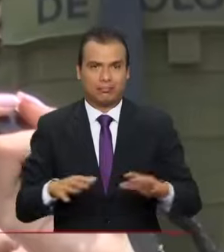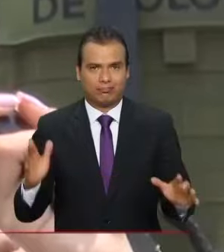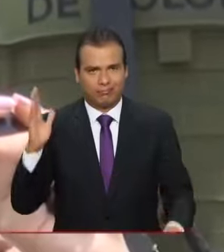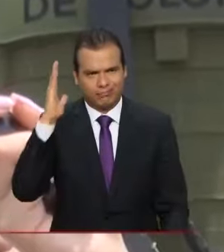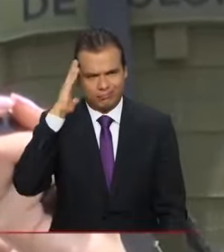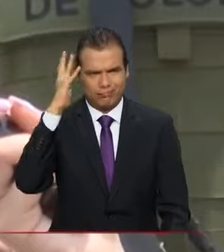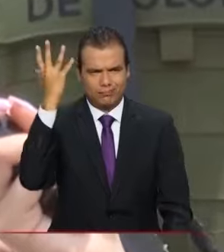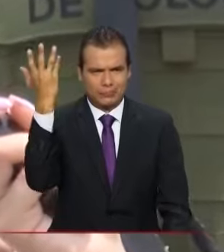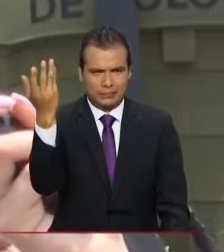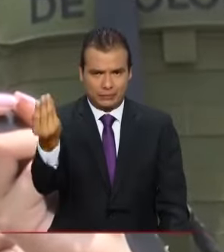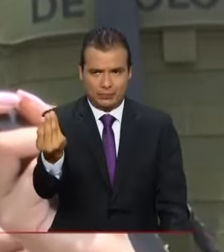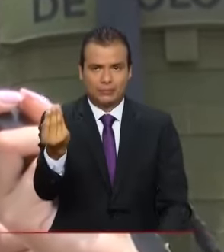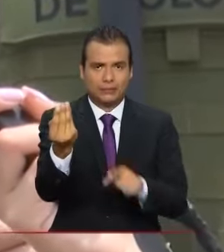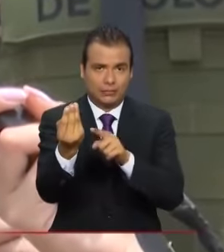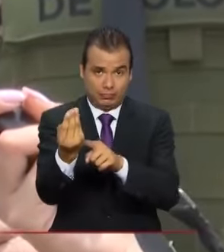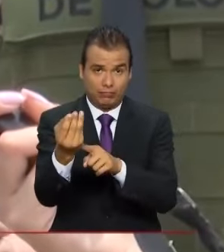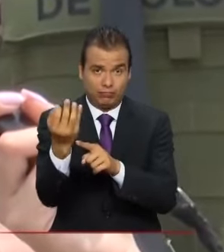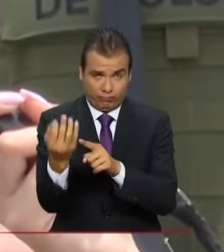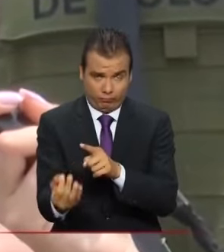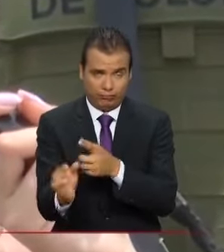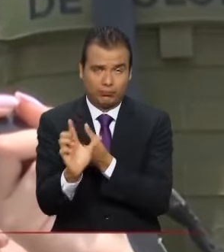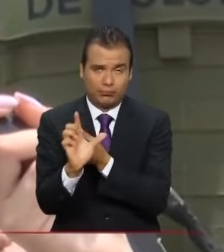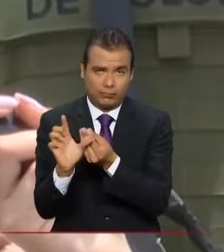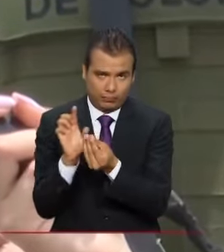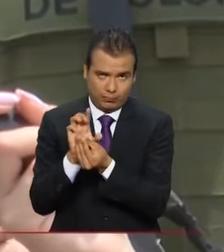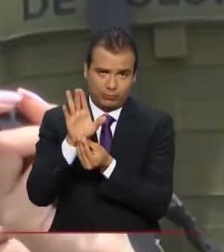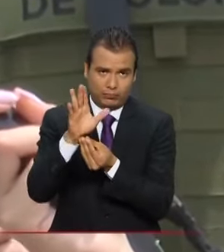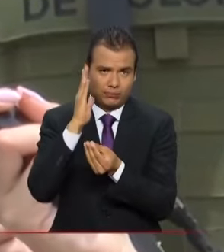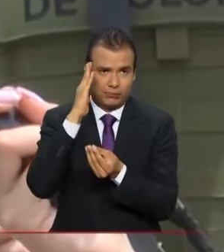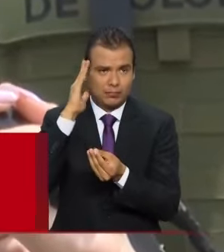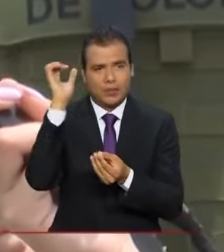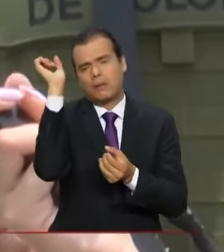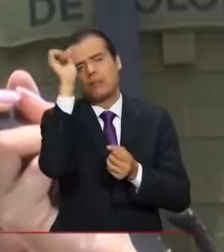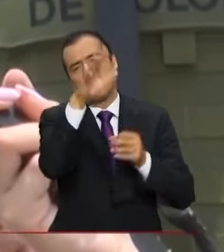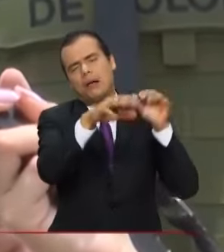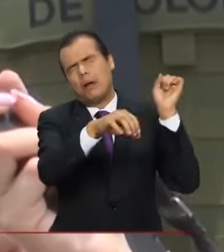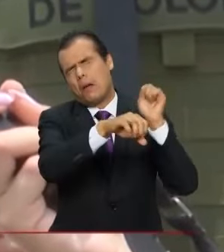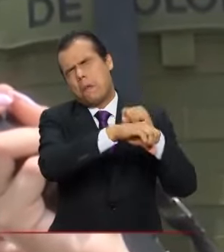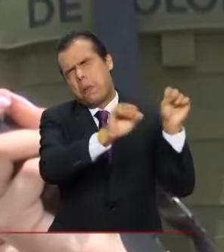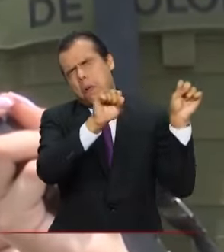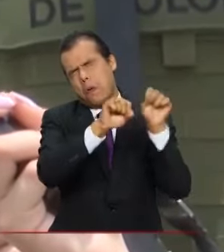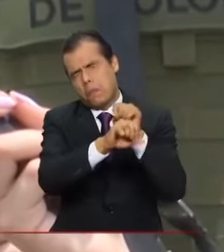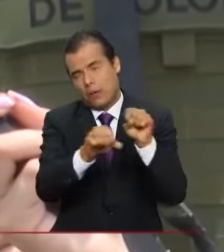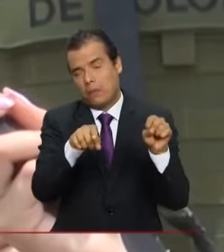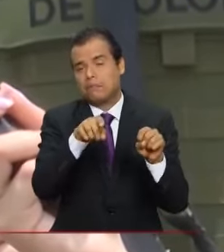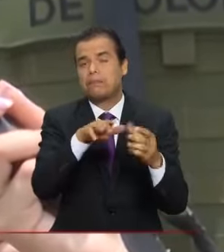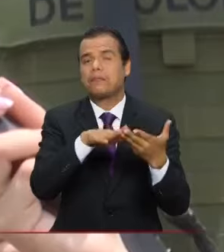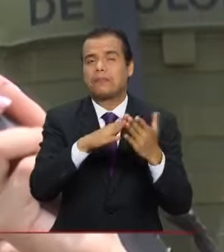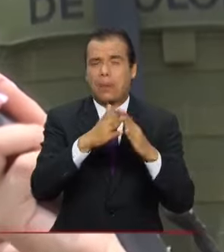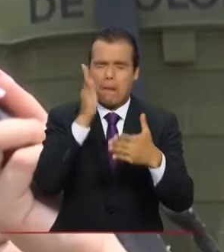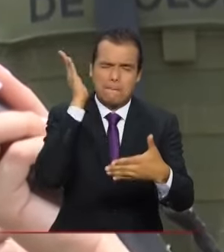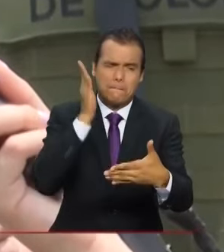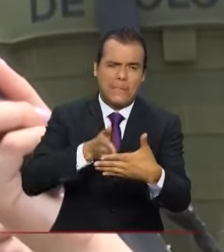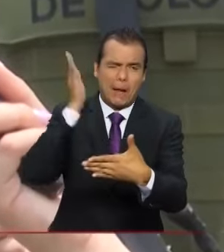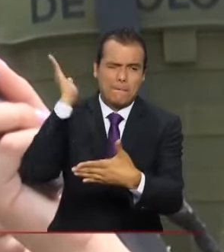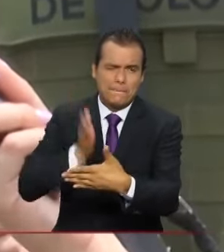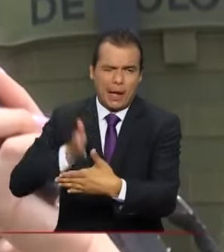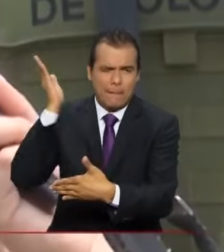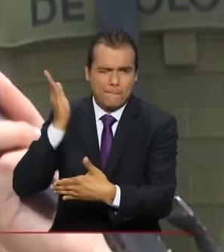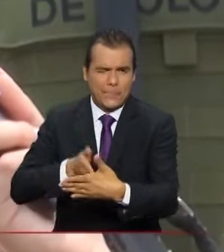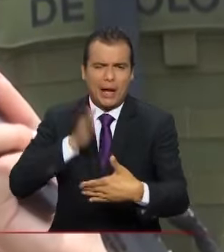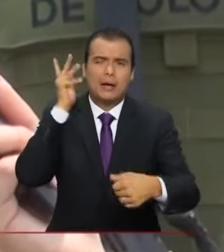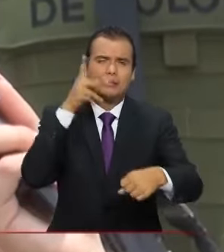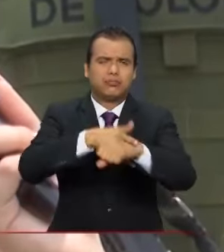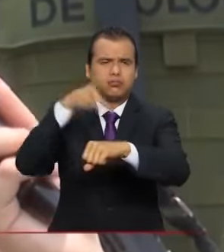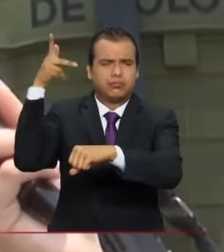criminal ha lanzado efectivamente granadas contra la población, ha atentado contra la población. La fuerza